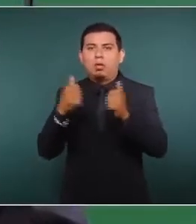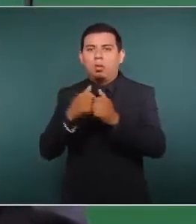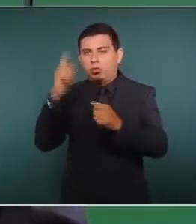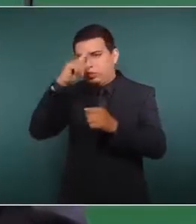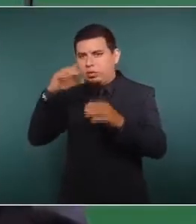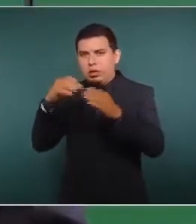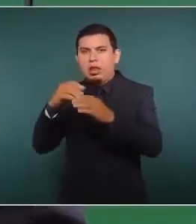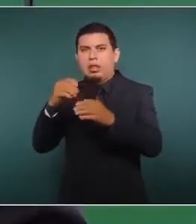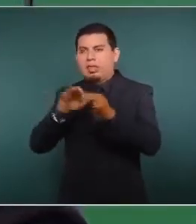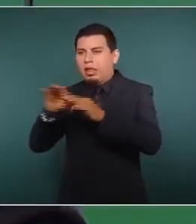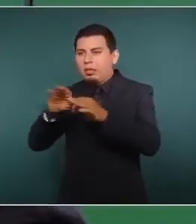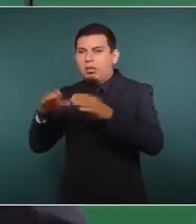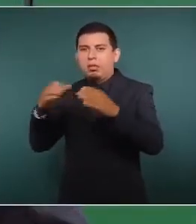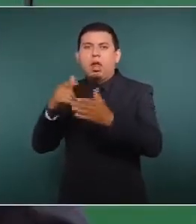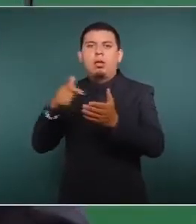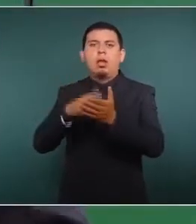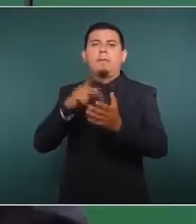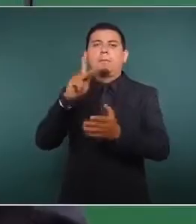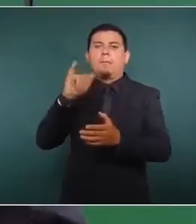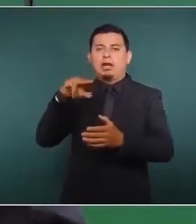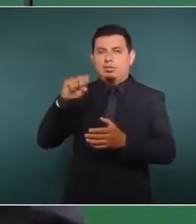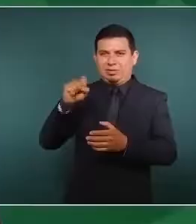de administración en Los Pinos.